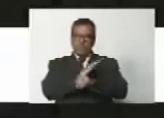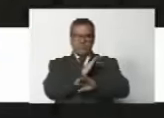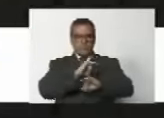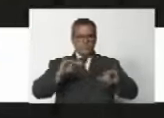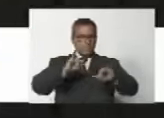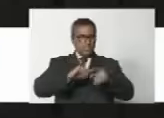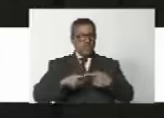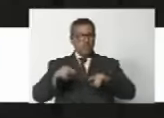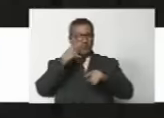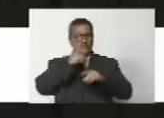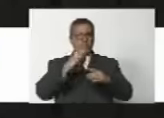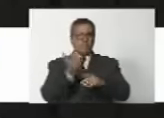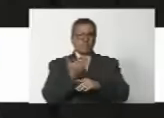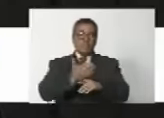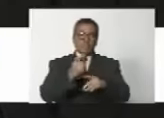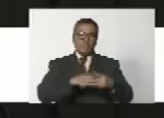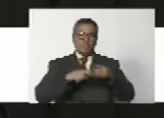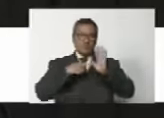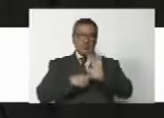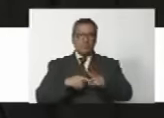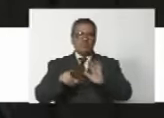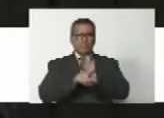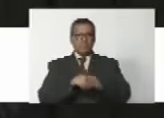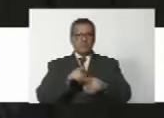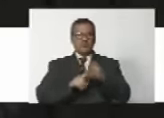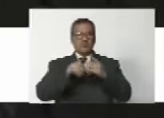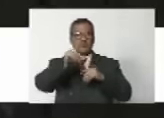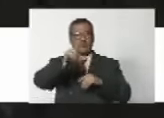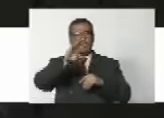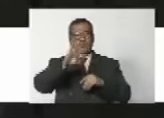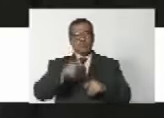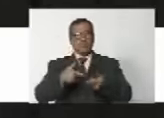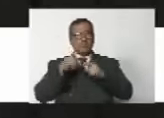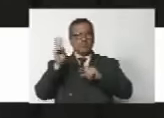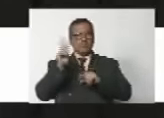o en el peor de los casos que por lo menos se mantenga la licencia 44